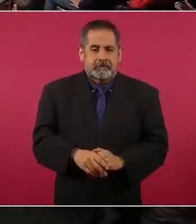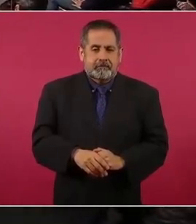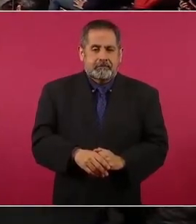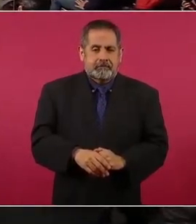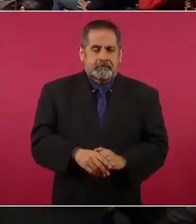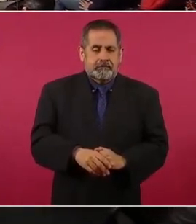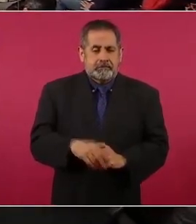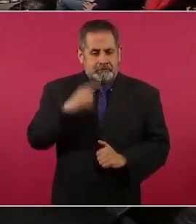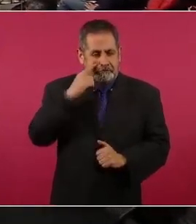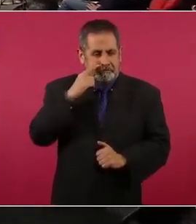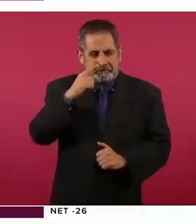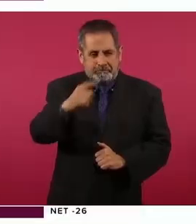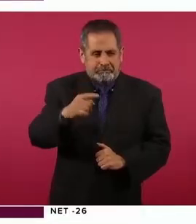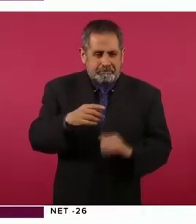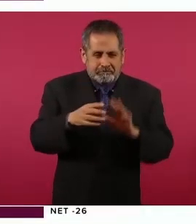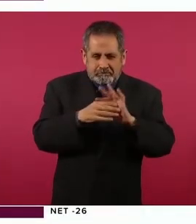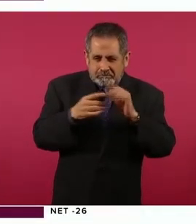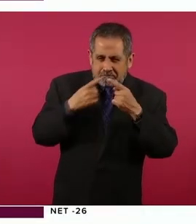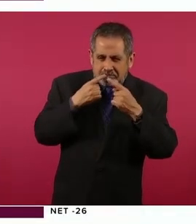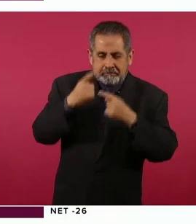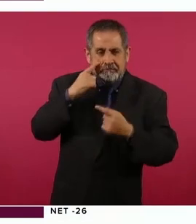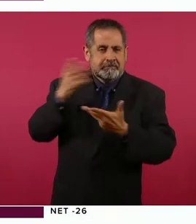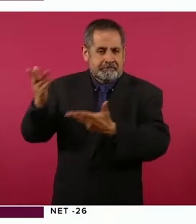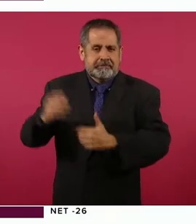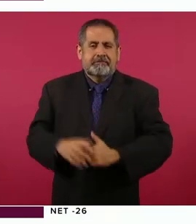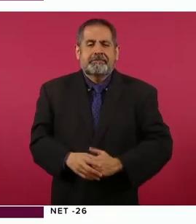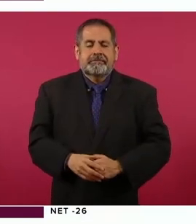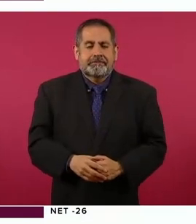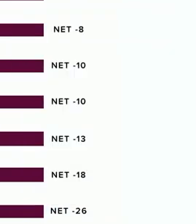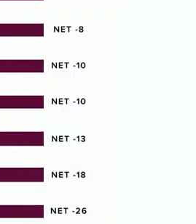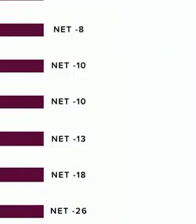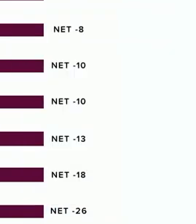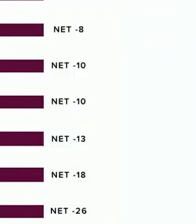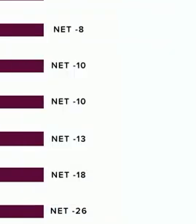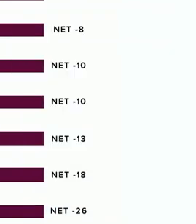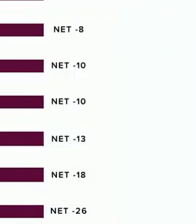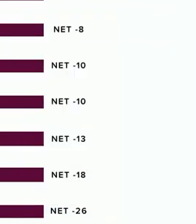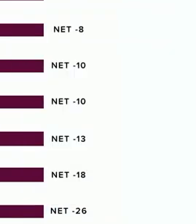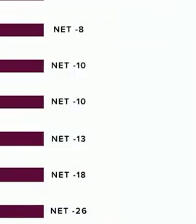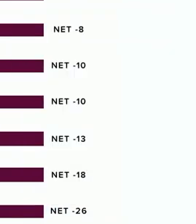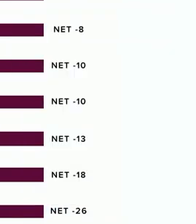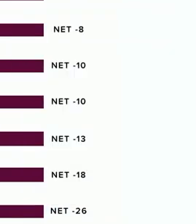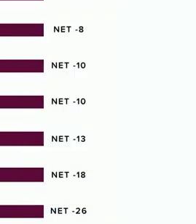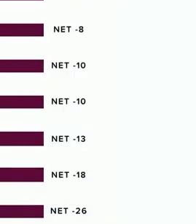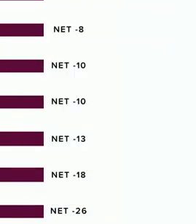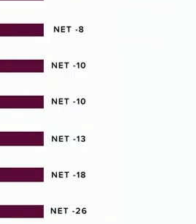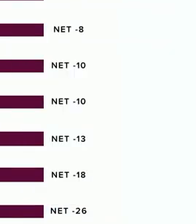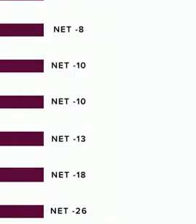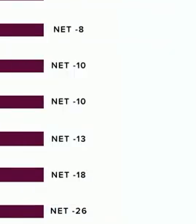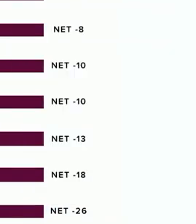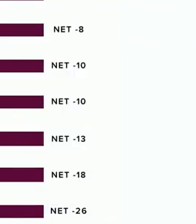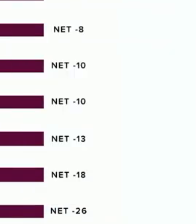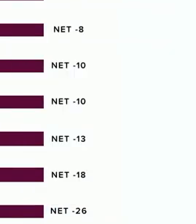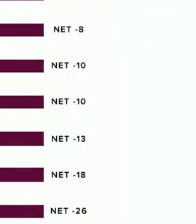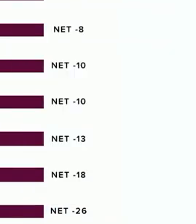los opilotes, ni los halcones, ni la pea.